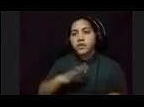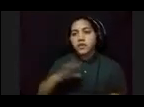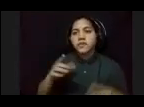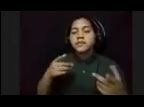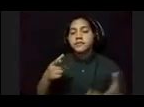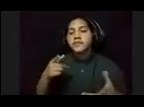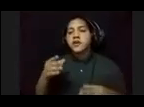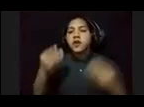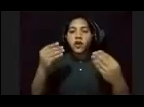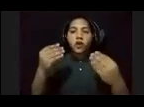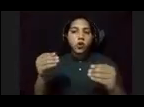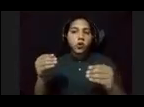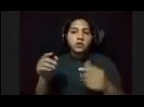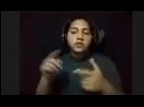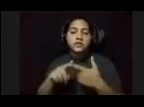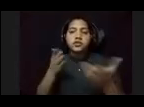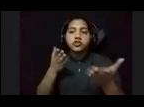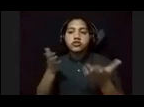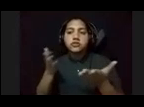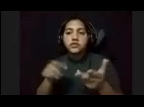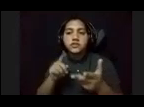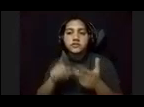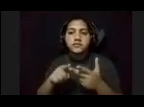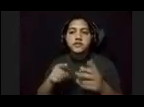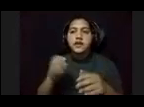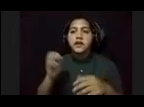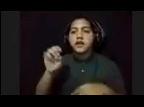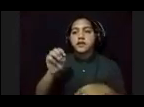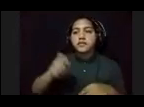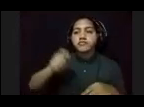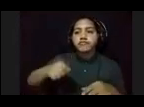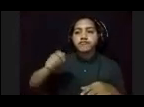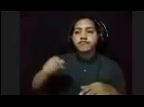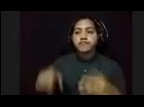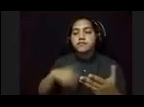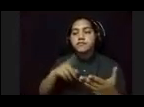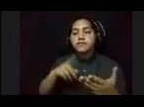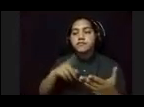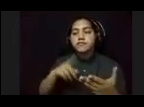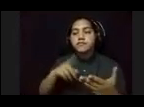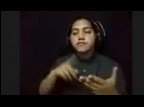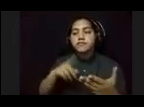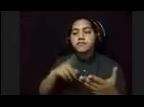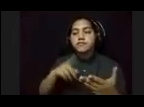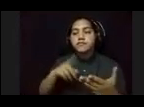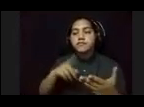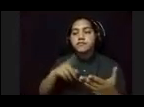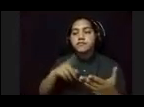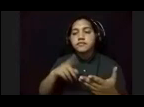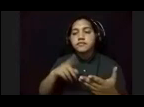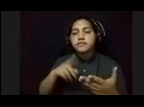comerciantes, los sirvientes, los carpinteros, los dependientes, los operarios en las